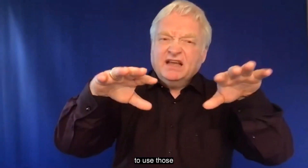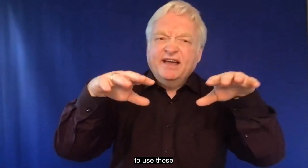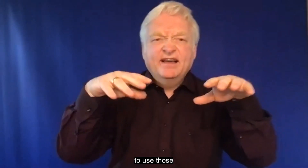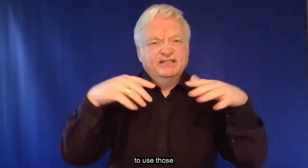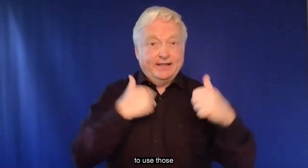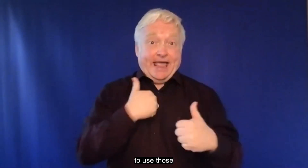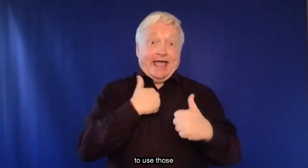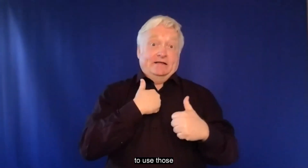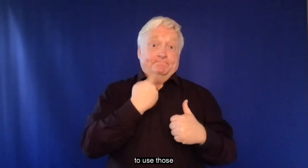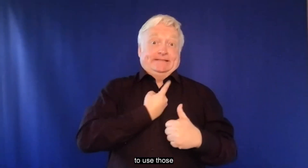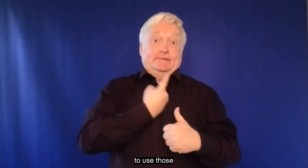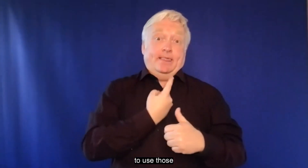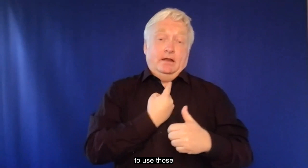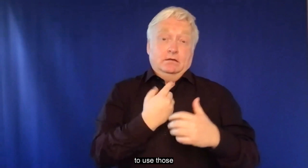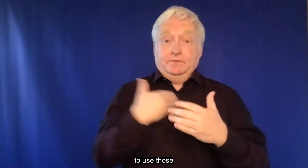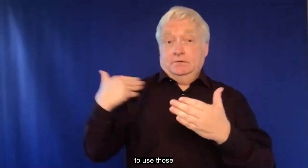profesional.